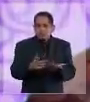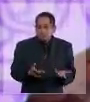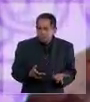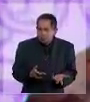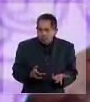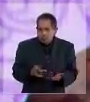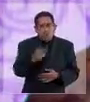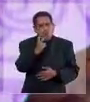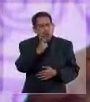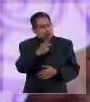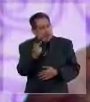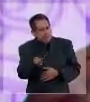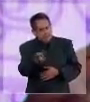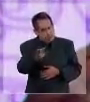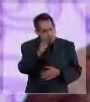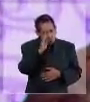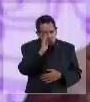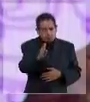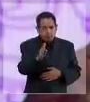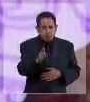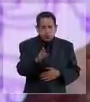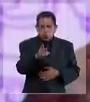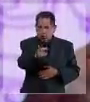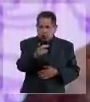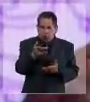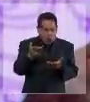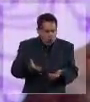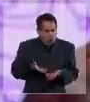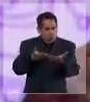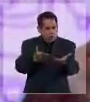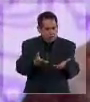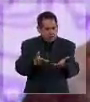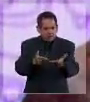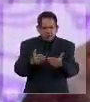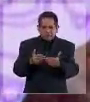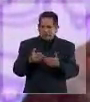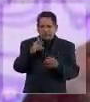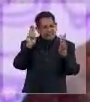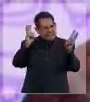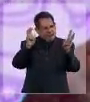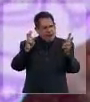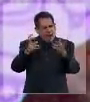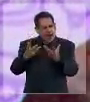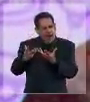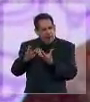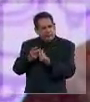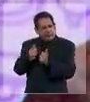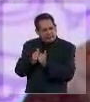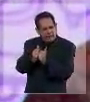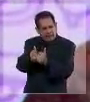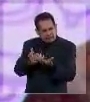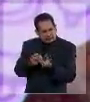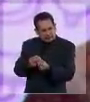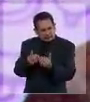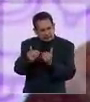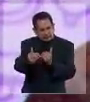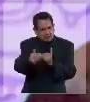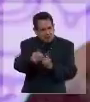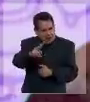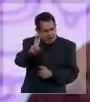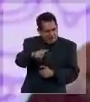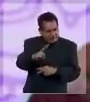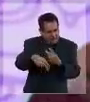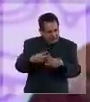Por eso le pregunto, en esto que usted ofrece, que se llama Avanzar Contigo, si no me equivoco, ¿qué evidencia tenemos que esa sí va a cambiar